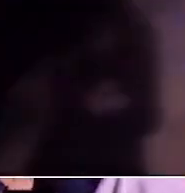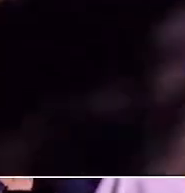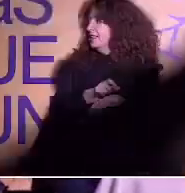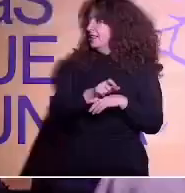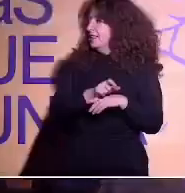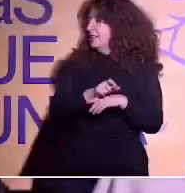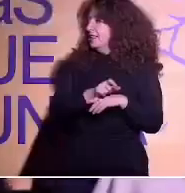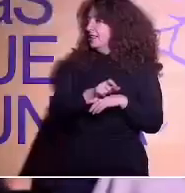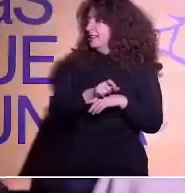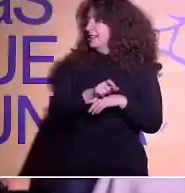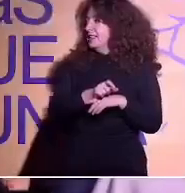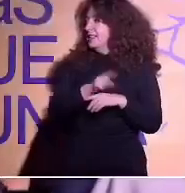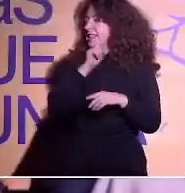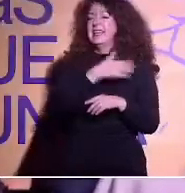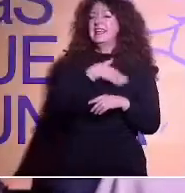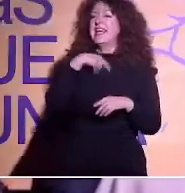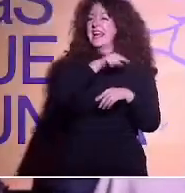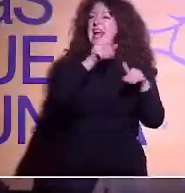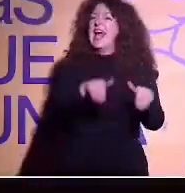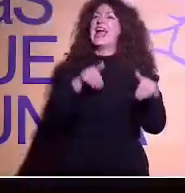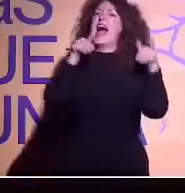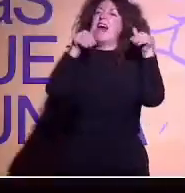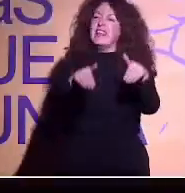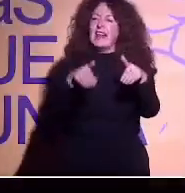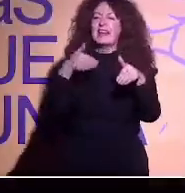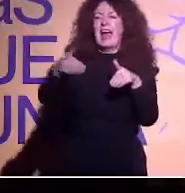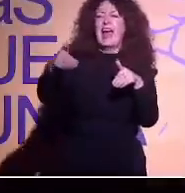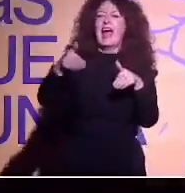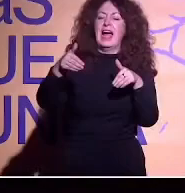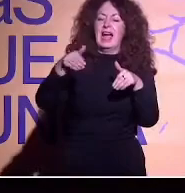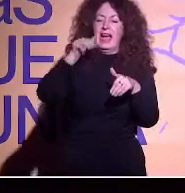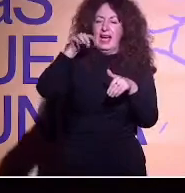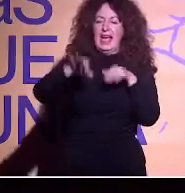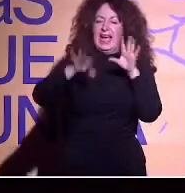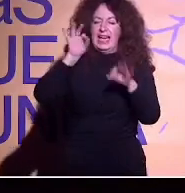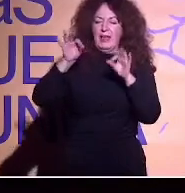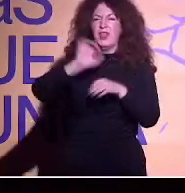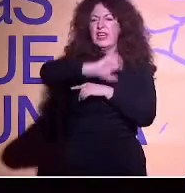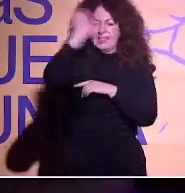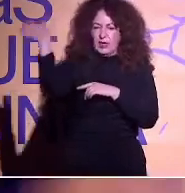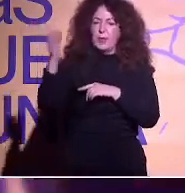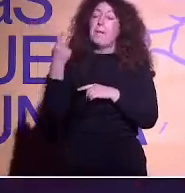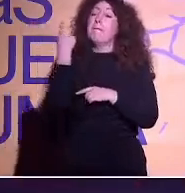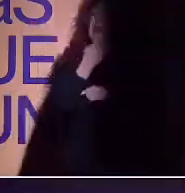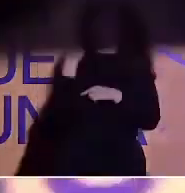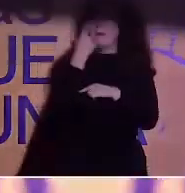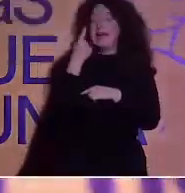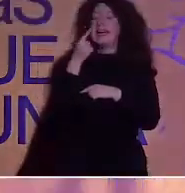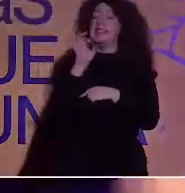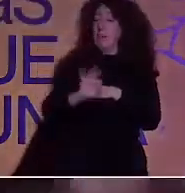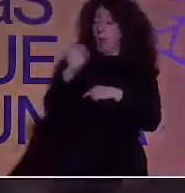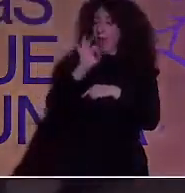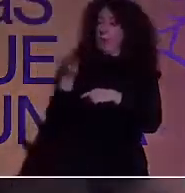militancia sea nuestra candidata a las próximas elecciones europeas